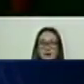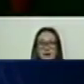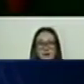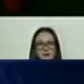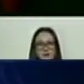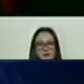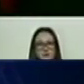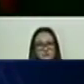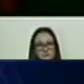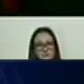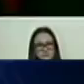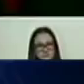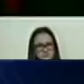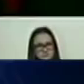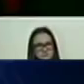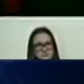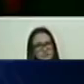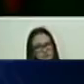Pónganse de acuerdo.